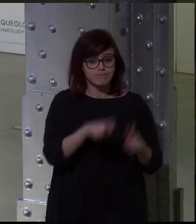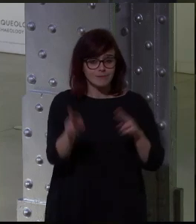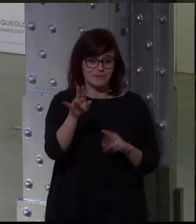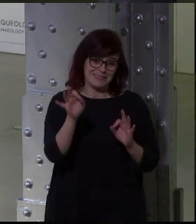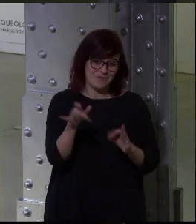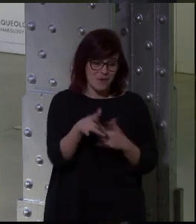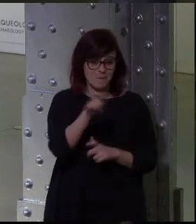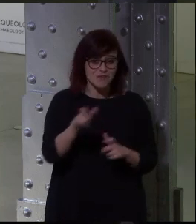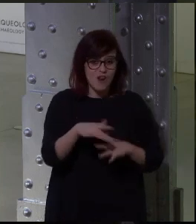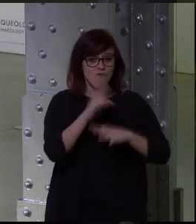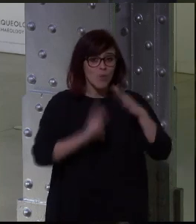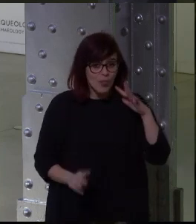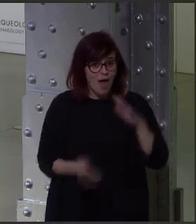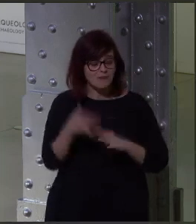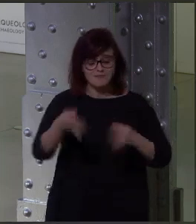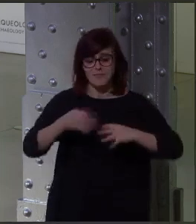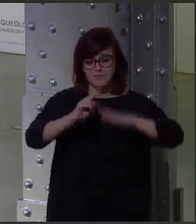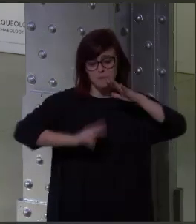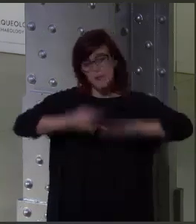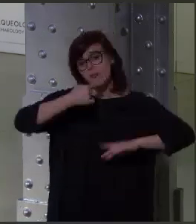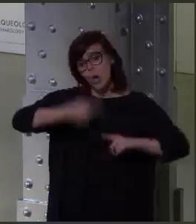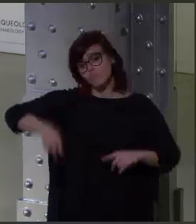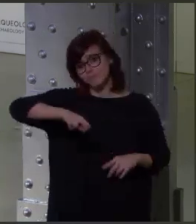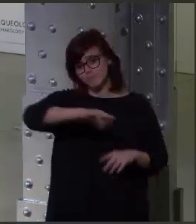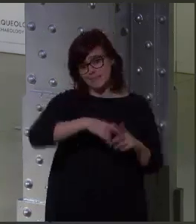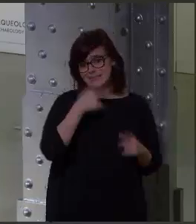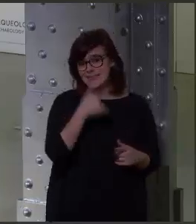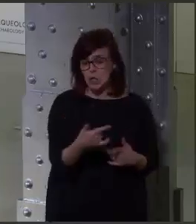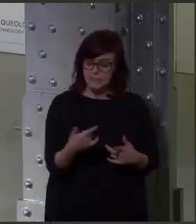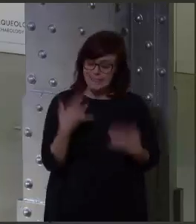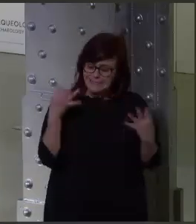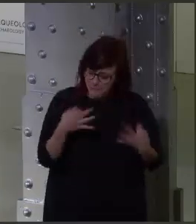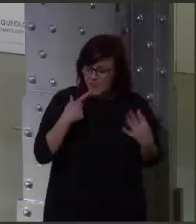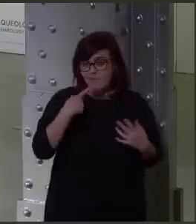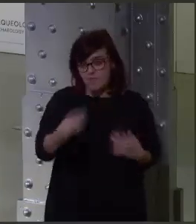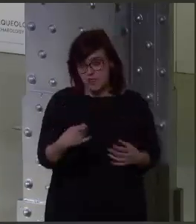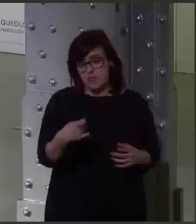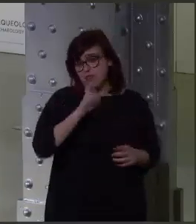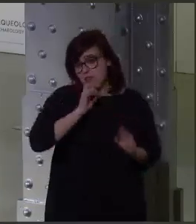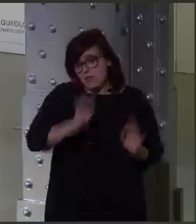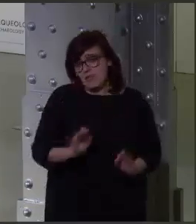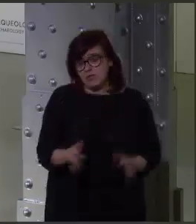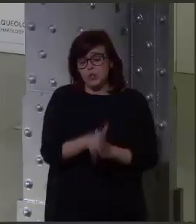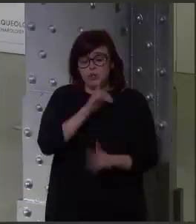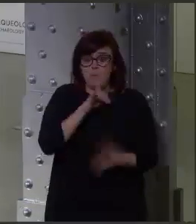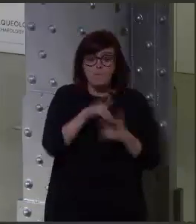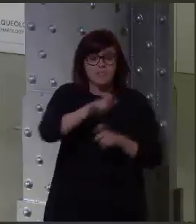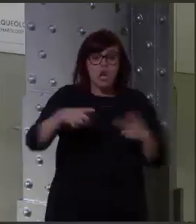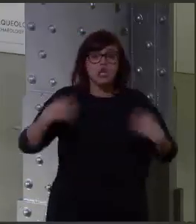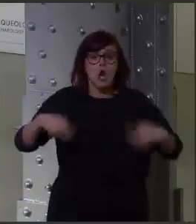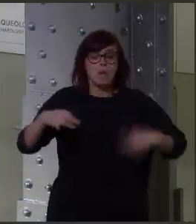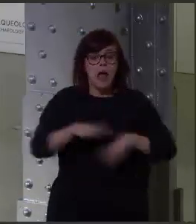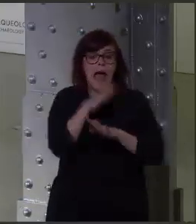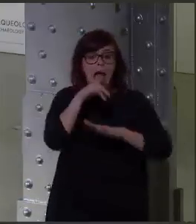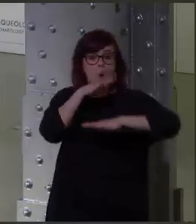todas las personas que bucean. He comentado antes que es difícil que la gente normal que no se mete